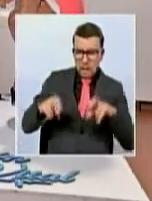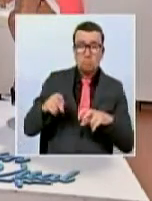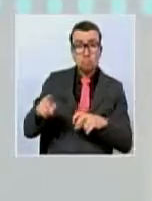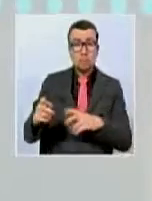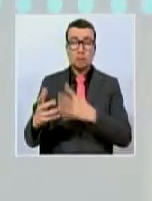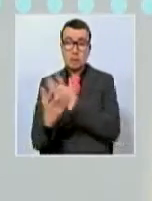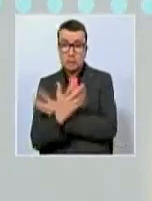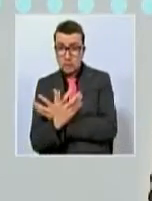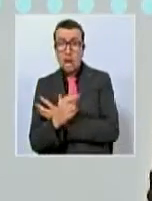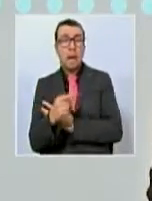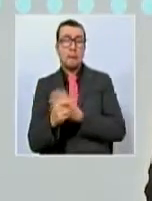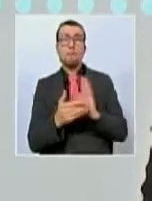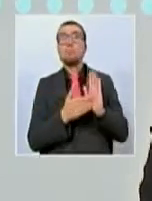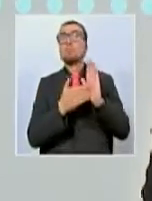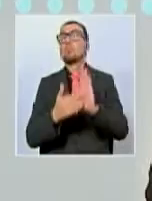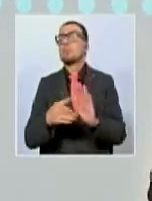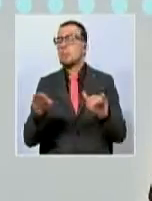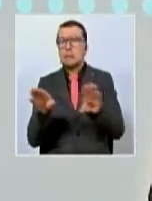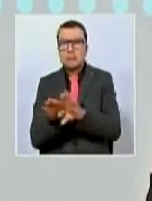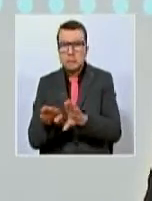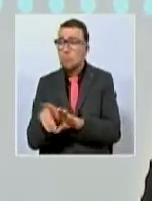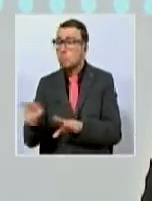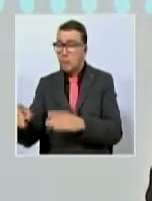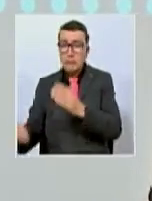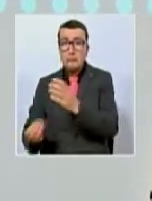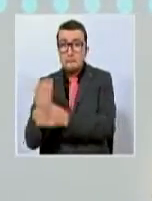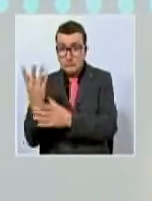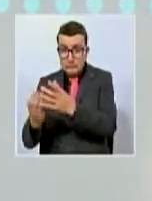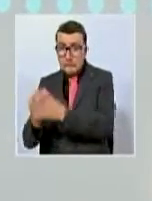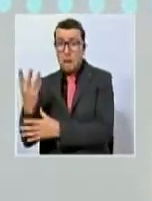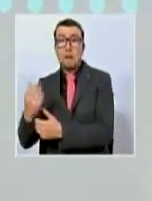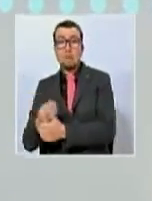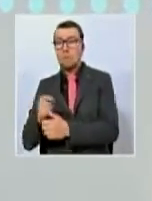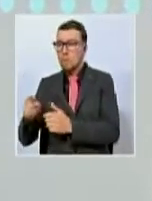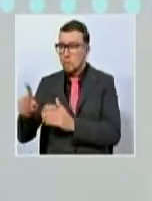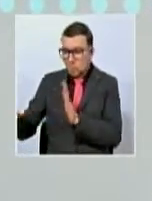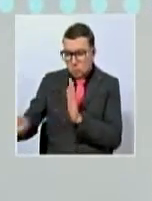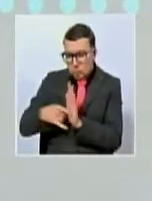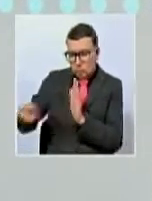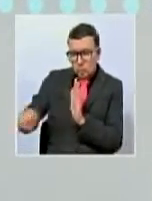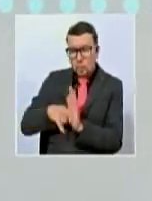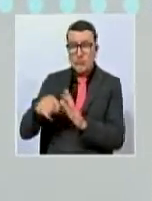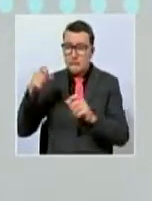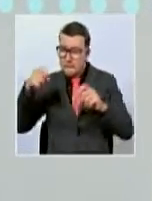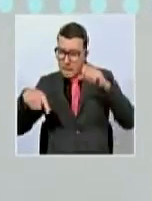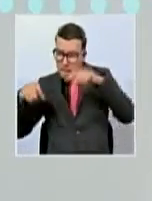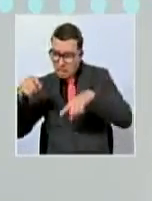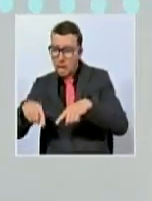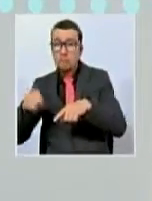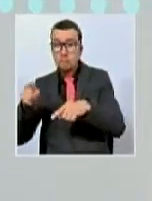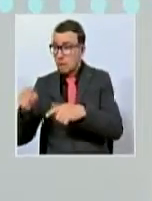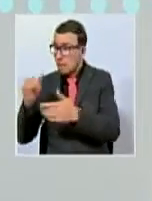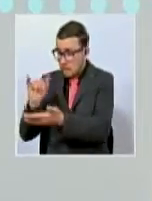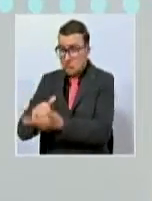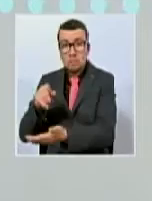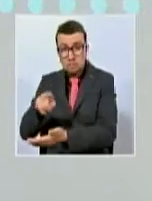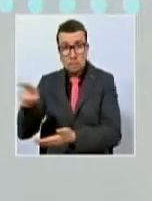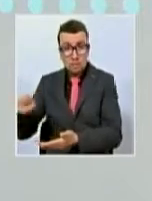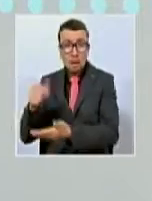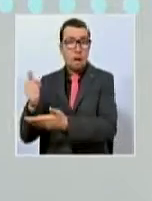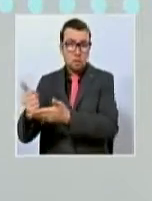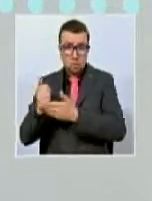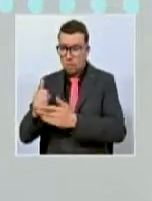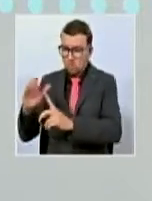ha demostrado que igualmente hay plantas y extractos y sustancias extraídas de plantas que sirven como conservantes, y